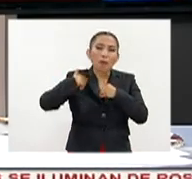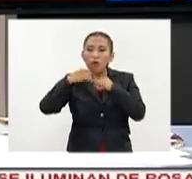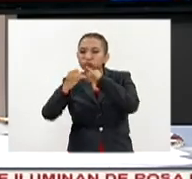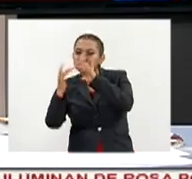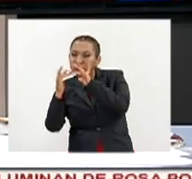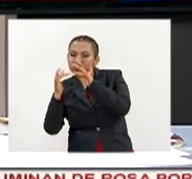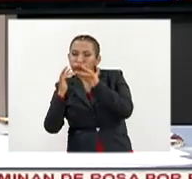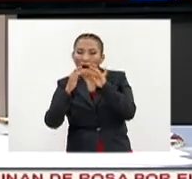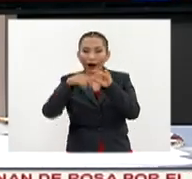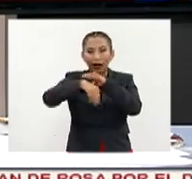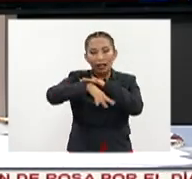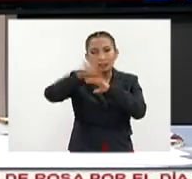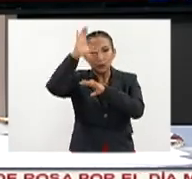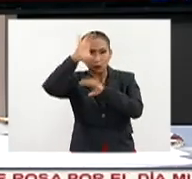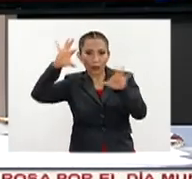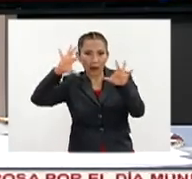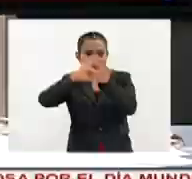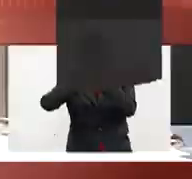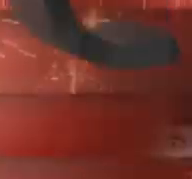conectando raíces y cultura.